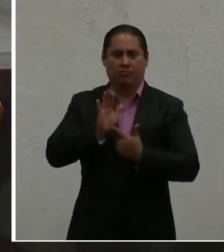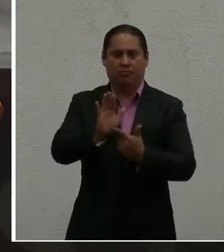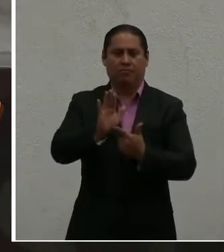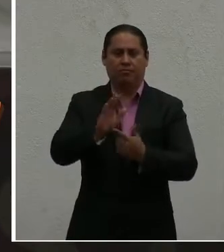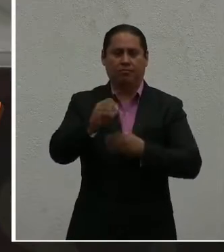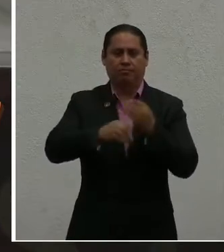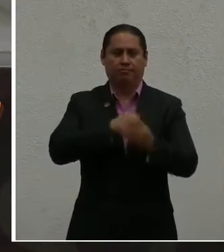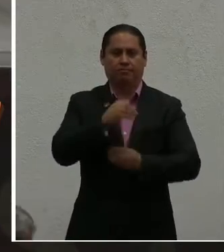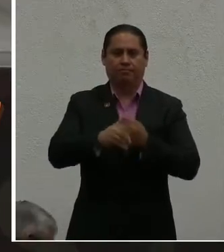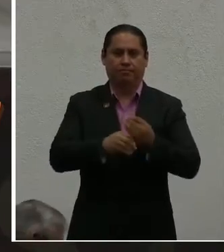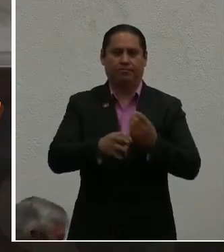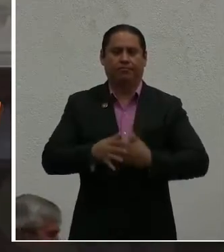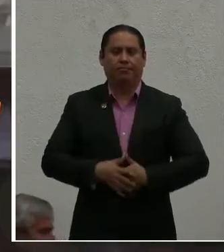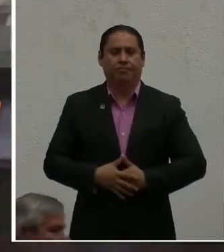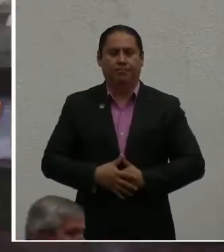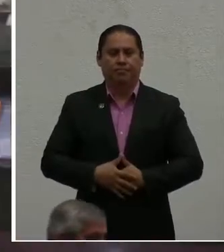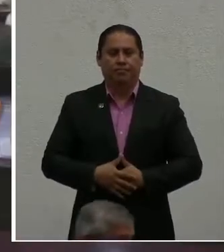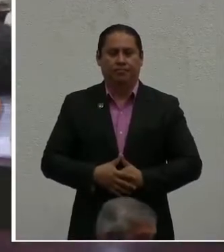discute.